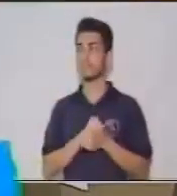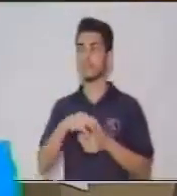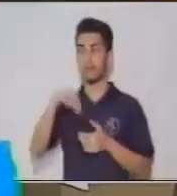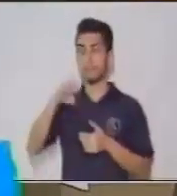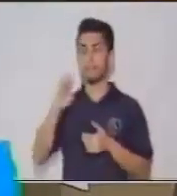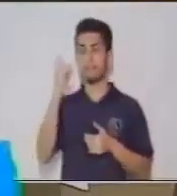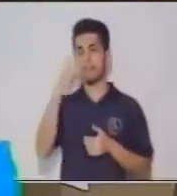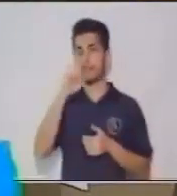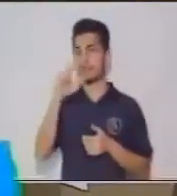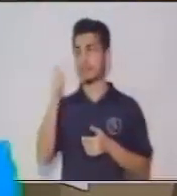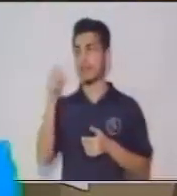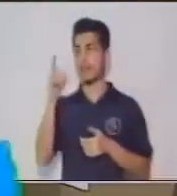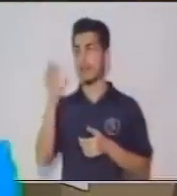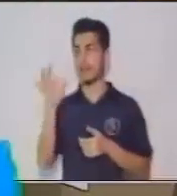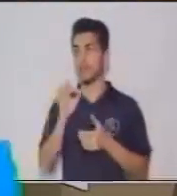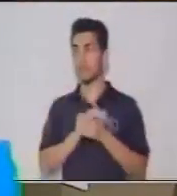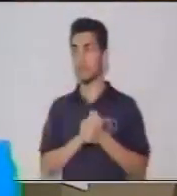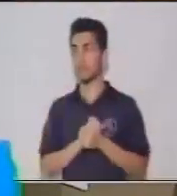Pescada,